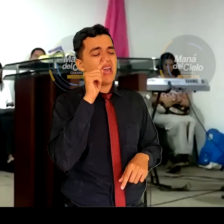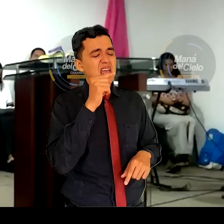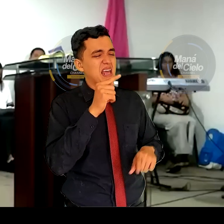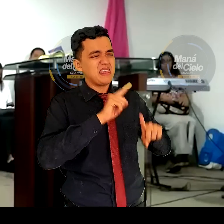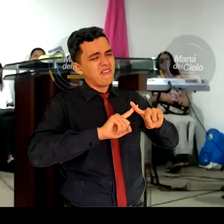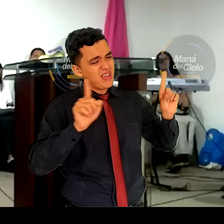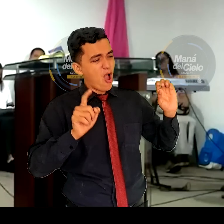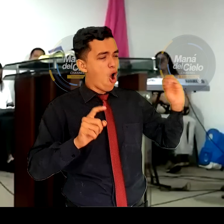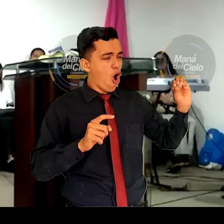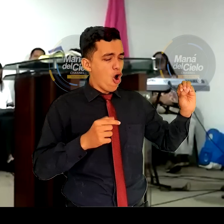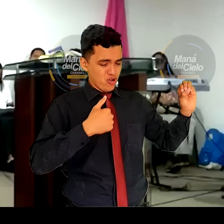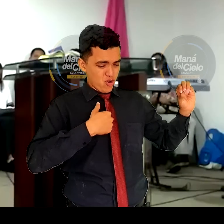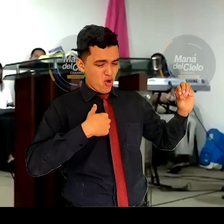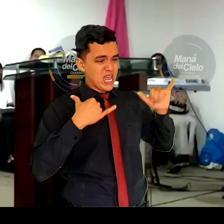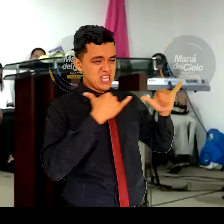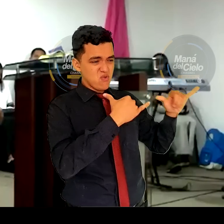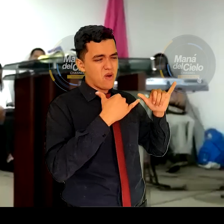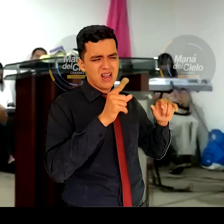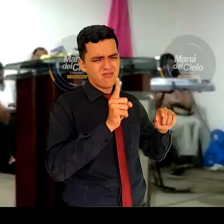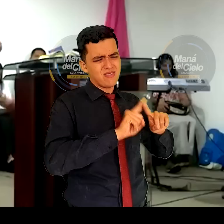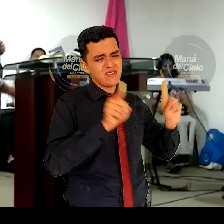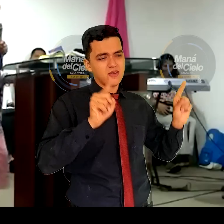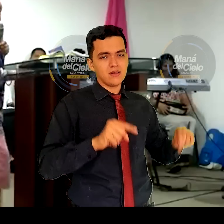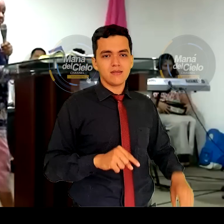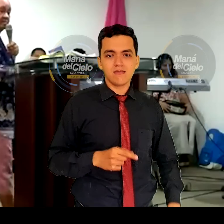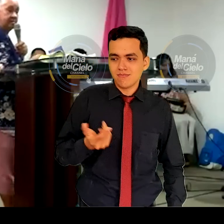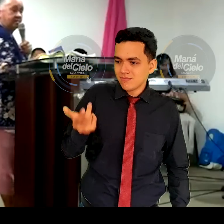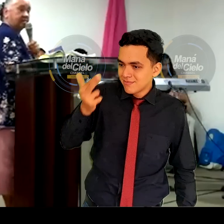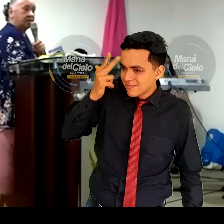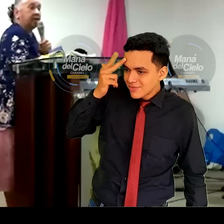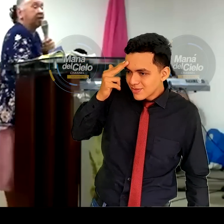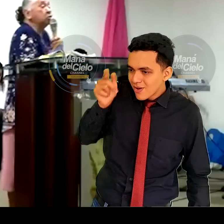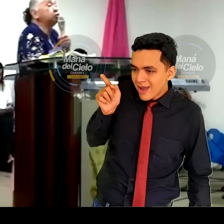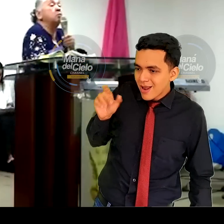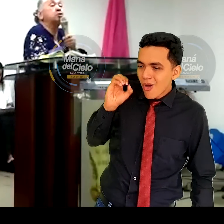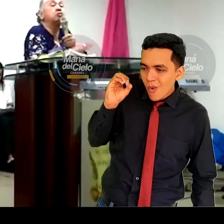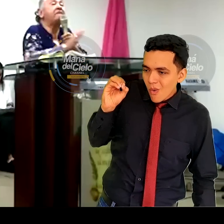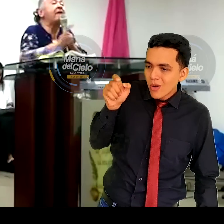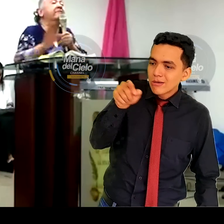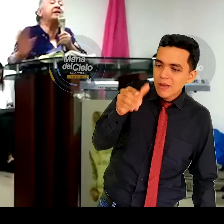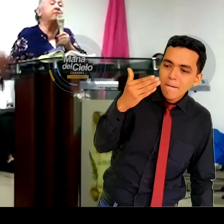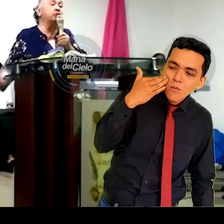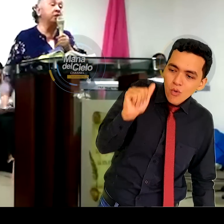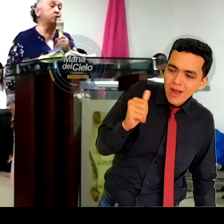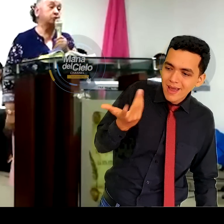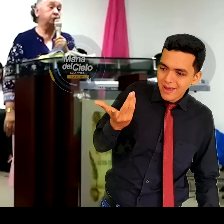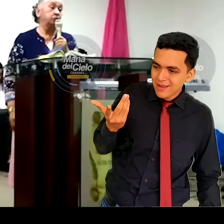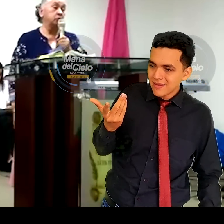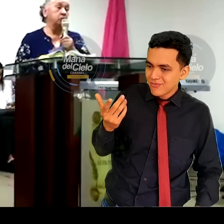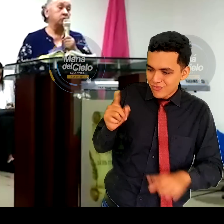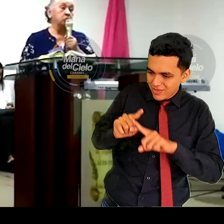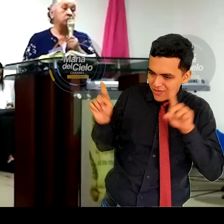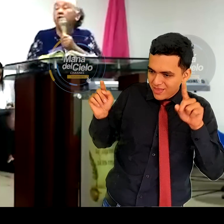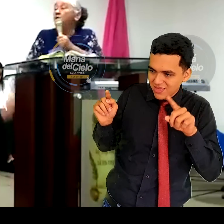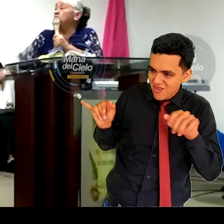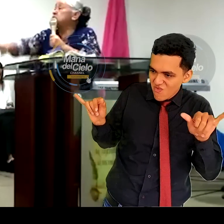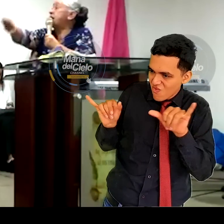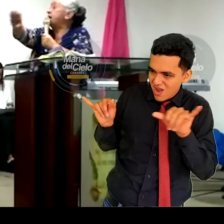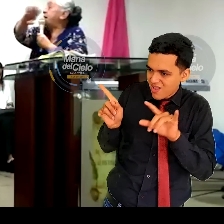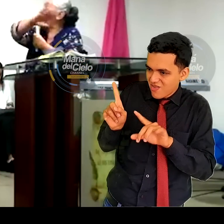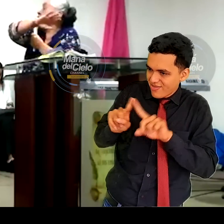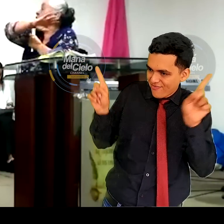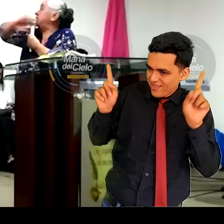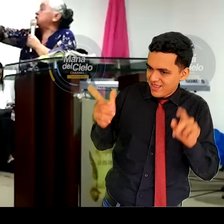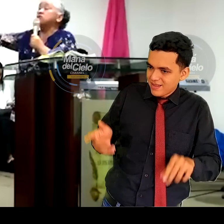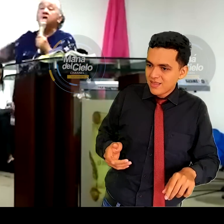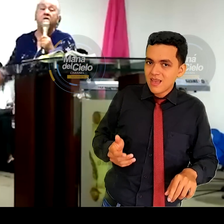mujer. Partamos desde ese punto de vista, que no somos una fábrica de muñecos. Dios no nos